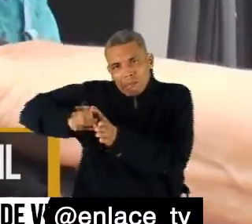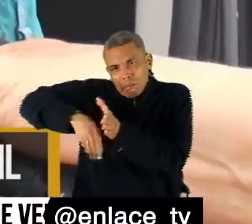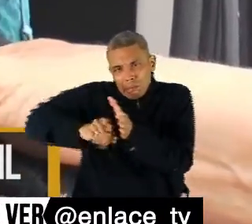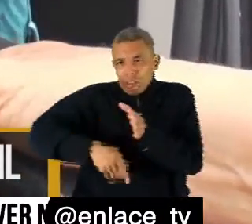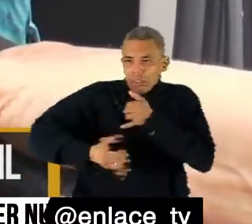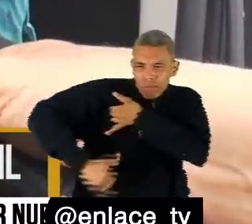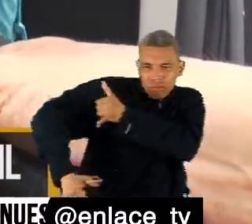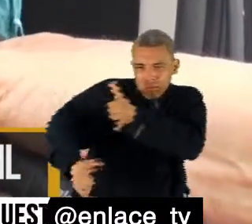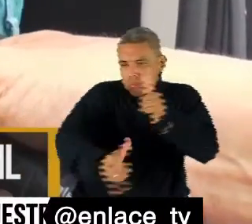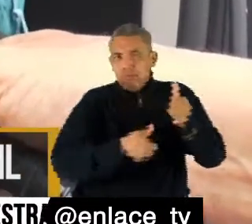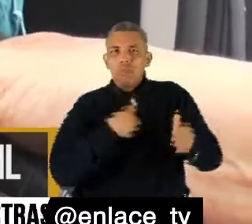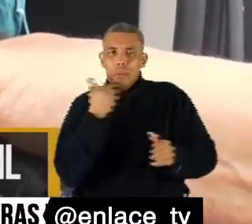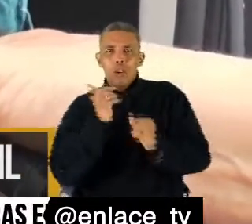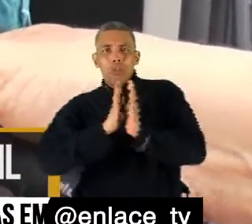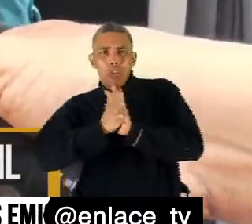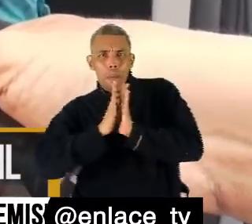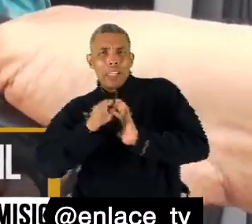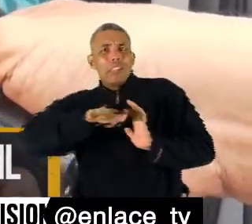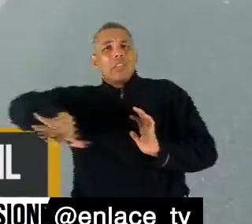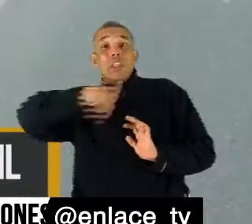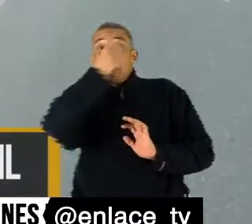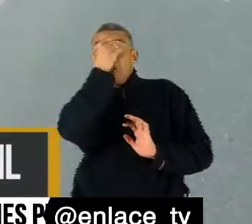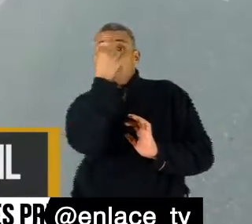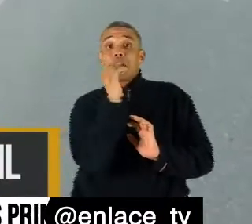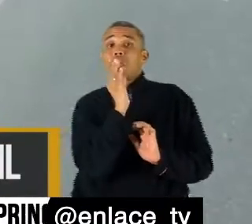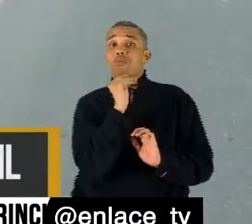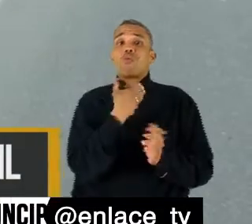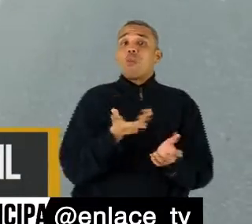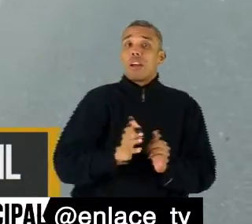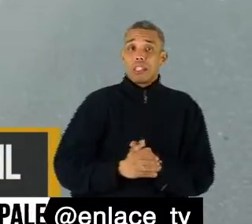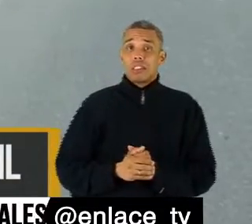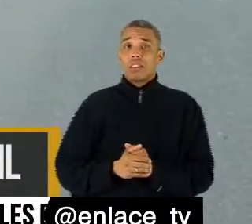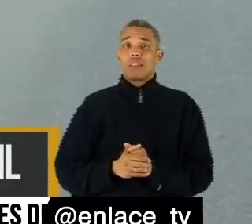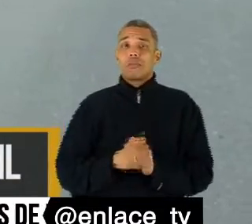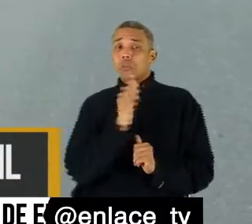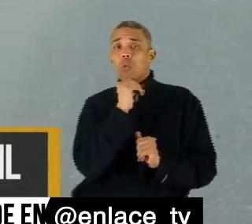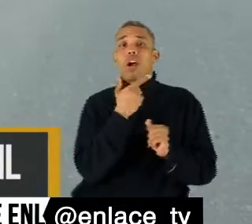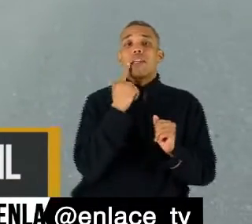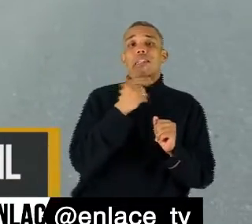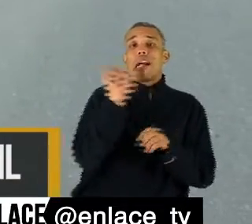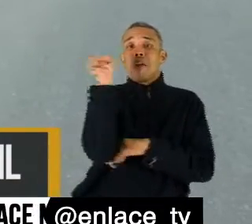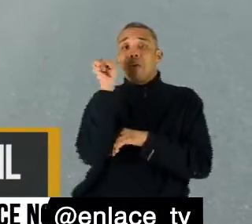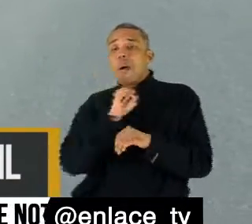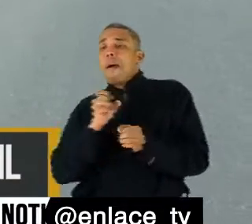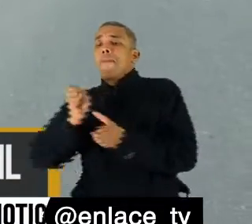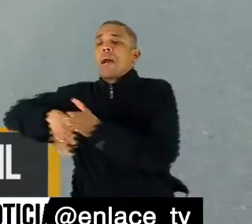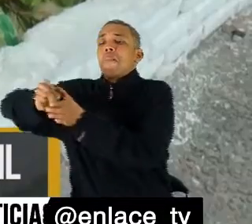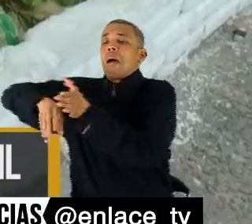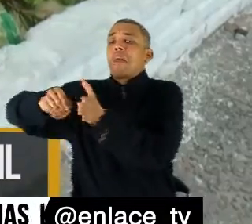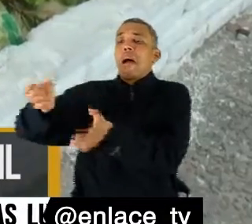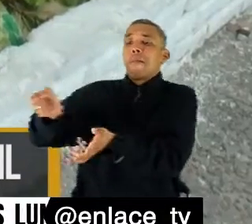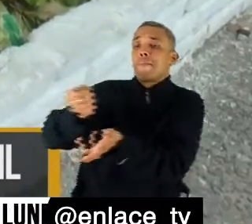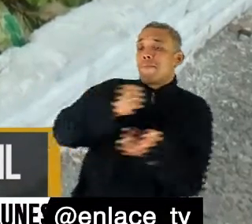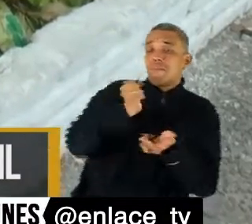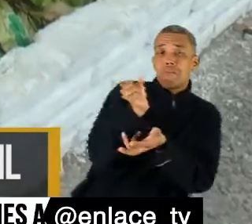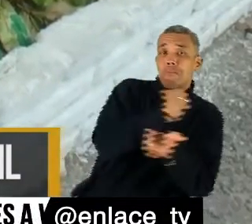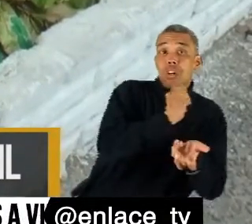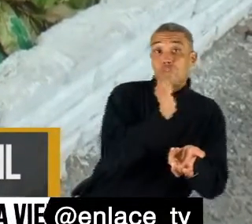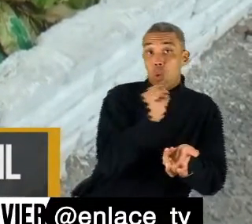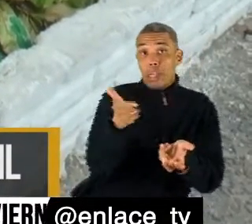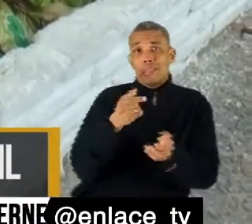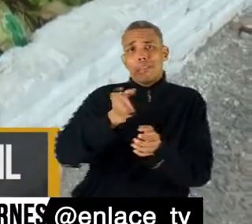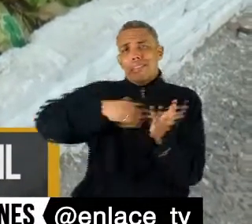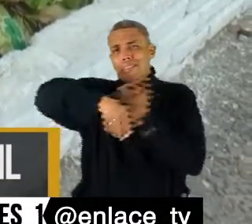comercio. Especialmente los domingos, porque no hay quien recoja eso. Especialmente los días festivos, el panorama es desolador, no solo en la avenida